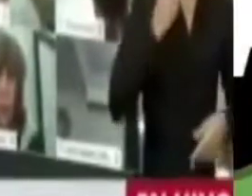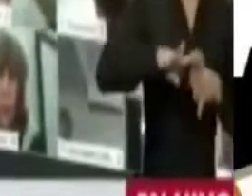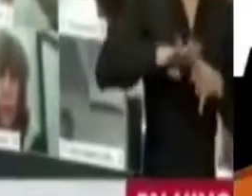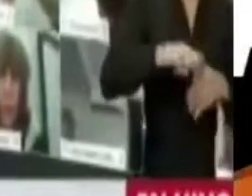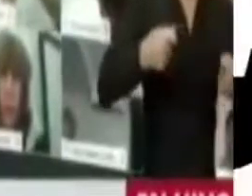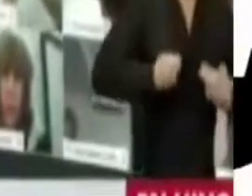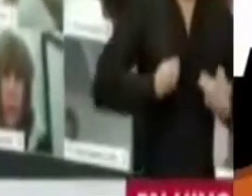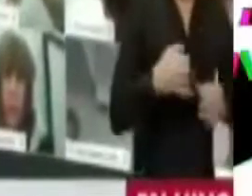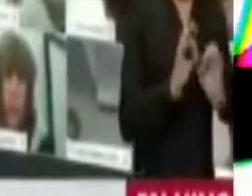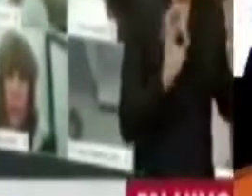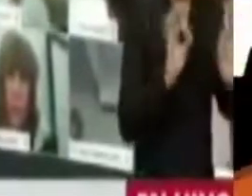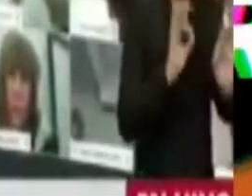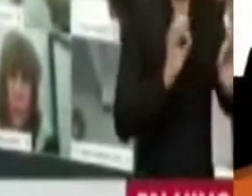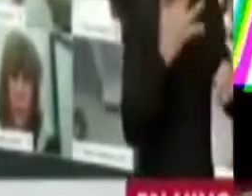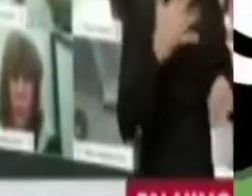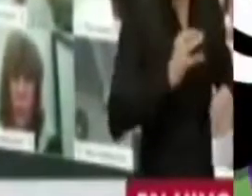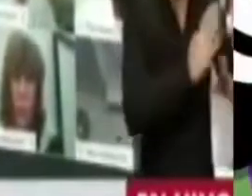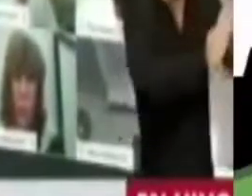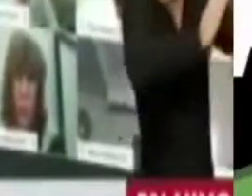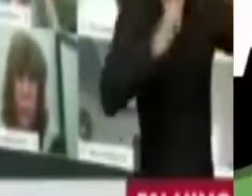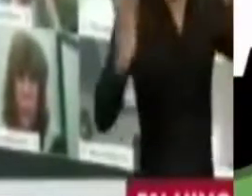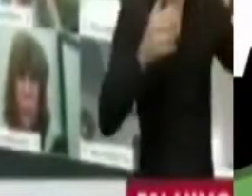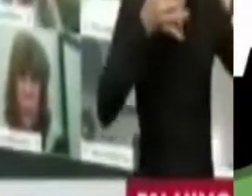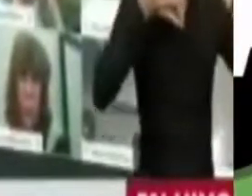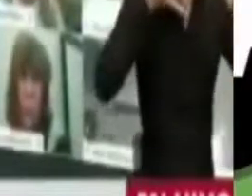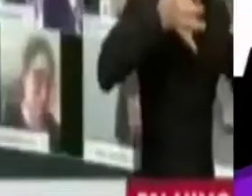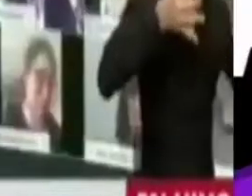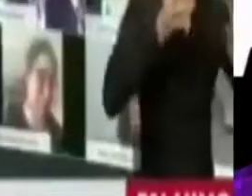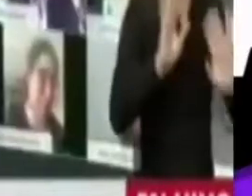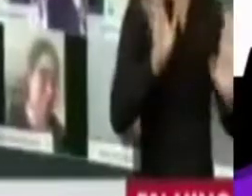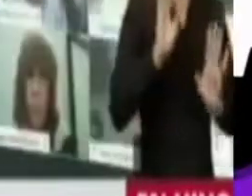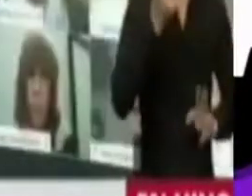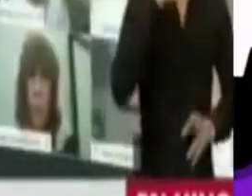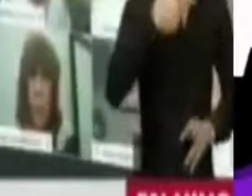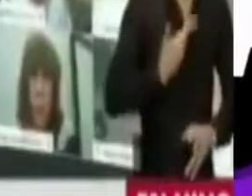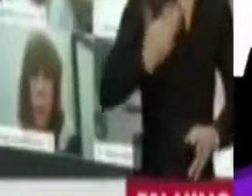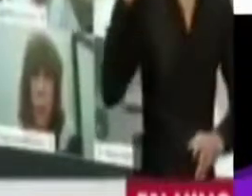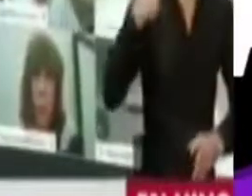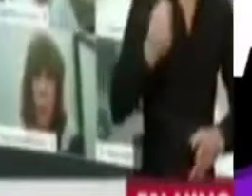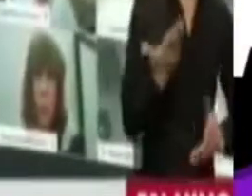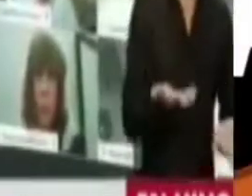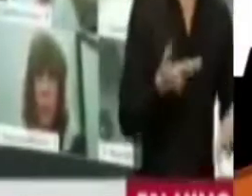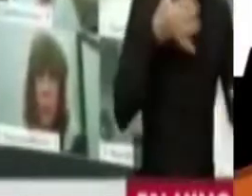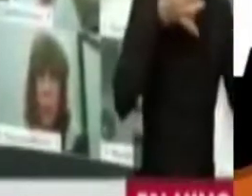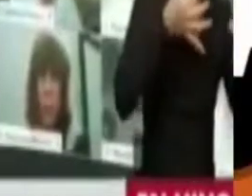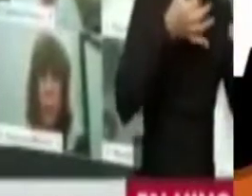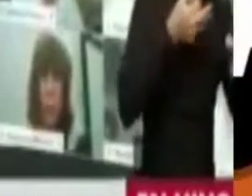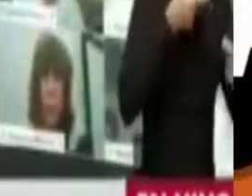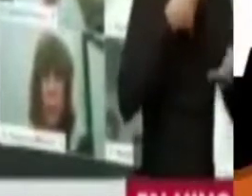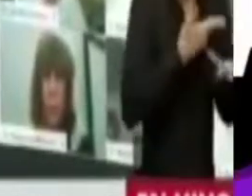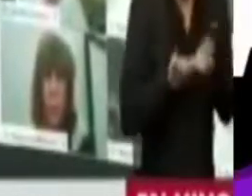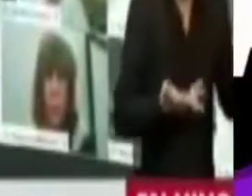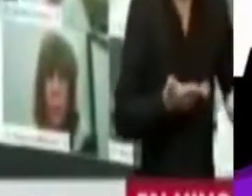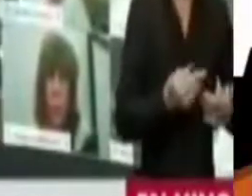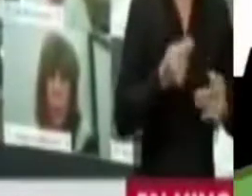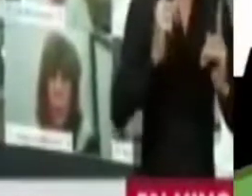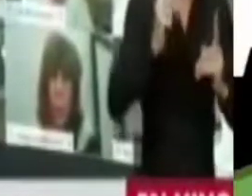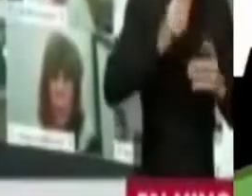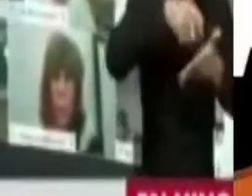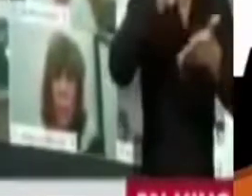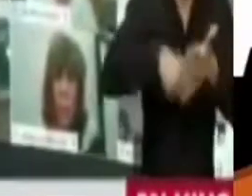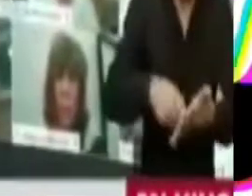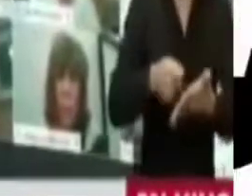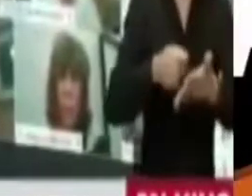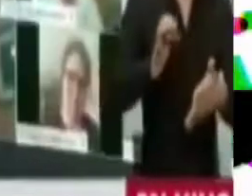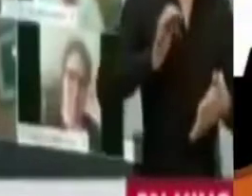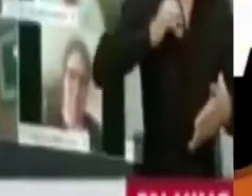atención que diputados como Cacase y Ricardo no hayan estado a favor de que la provincia reciba algo que